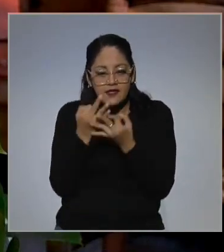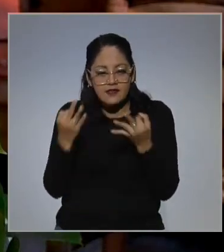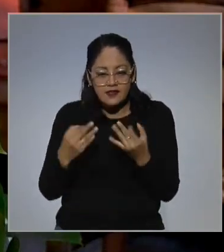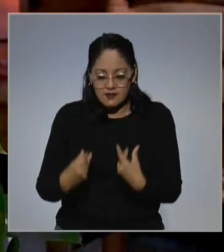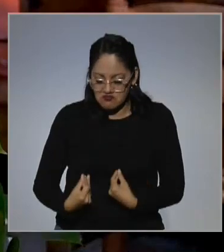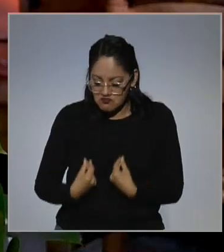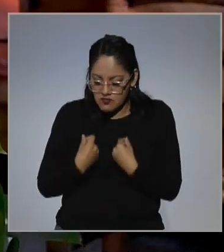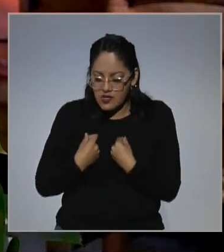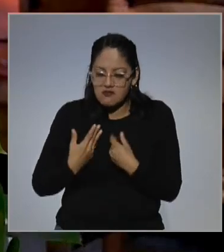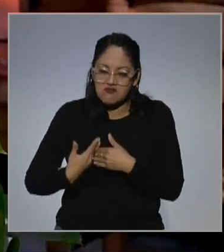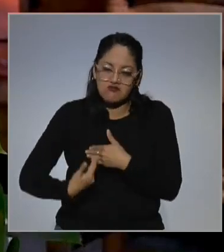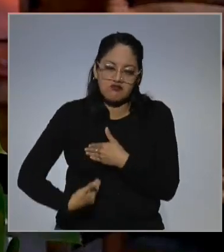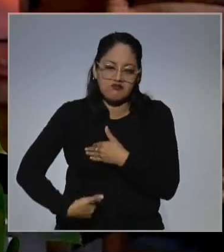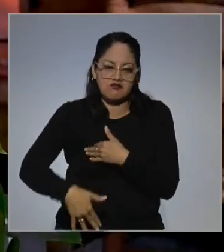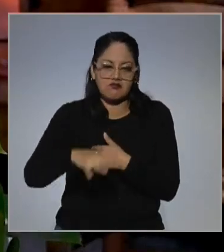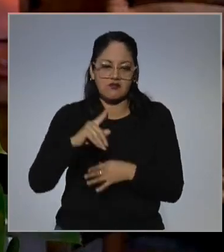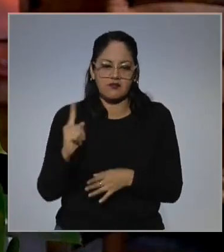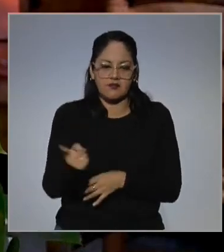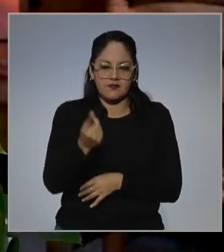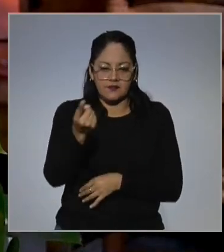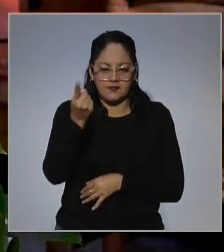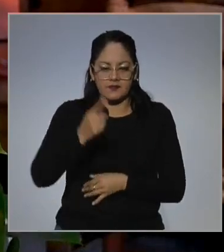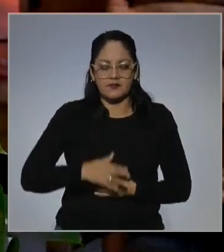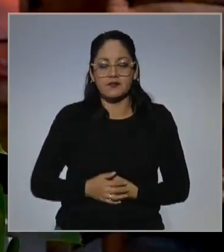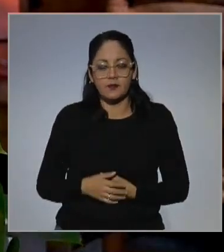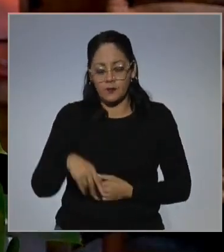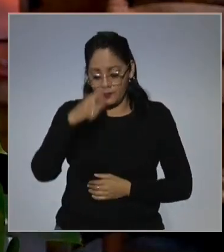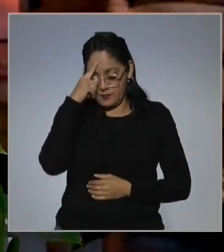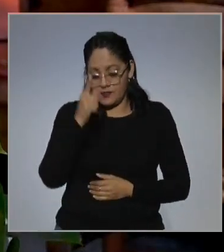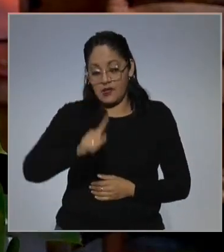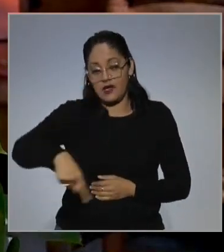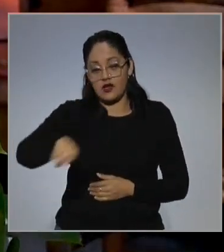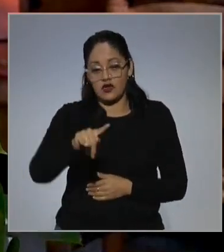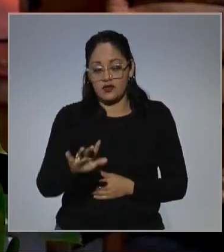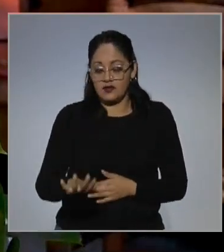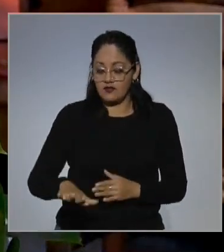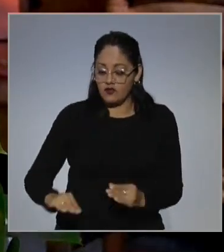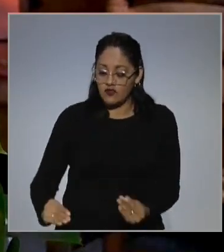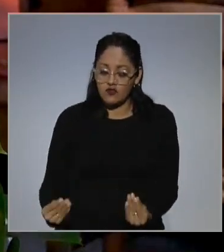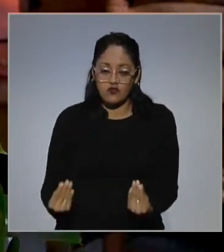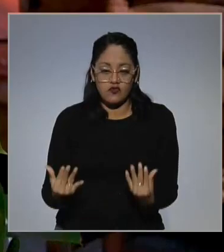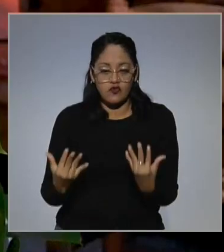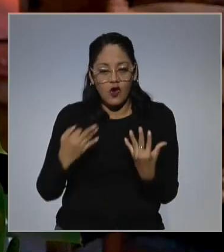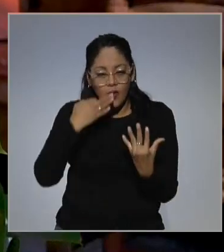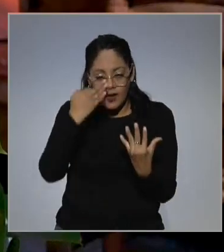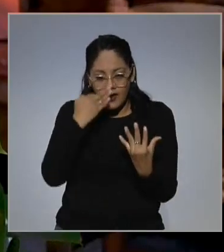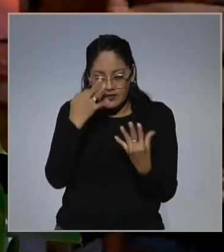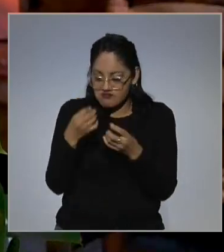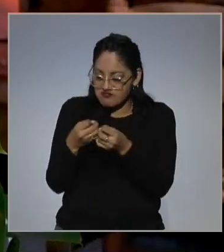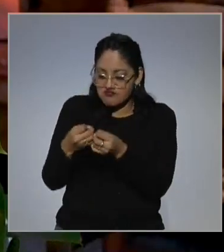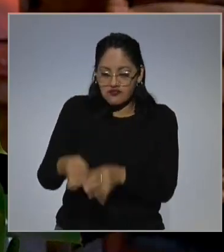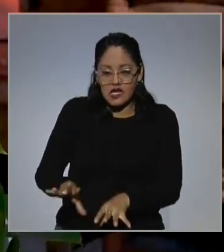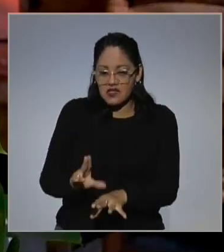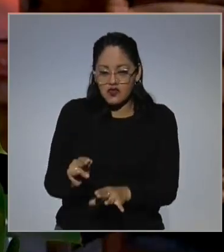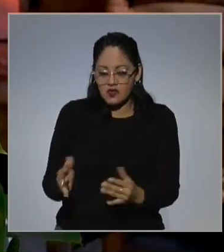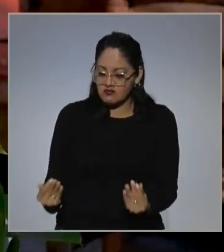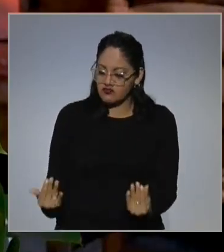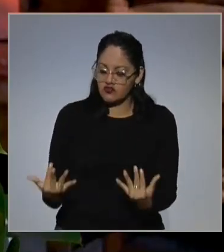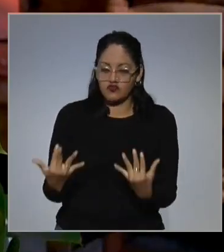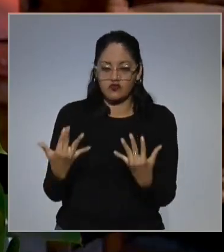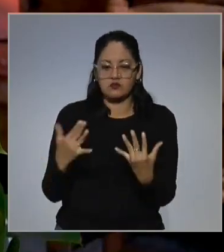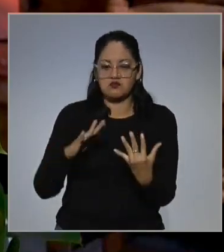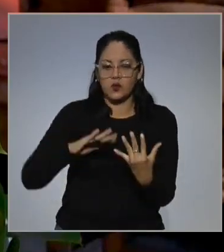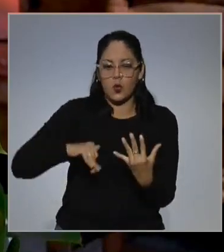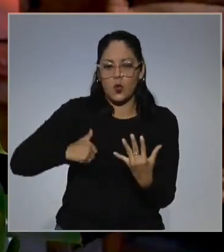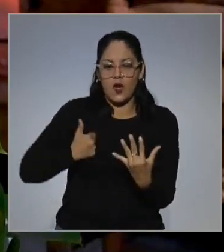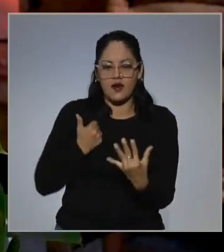vida por toda la eternidad, para que crezcan como flores y no se pierdan, se queden